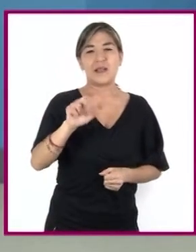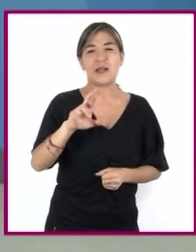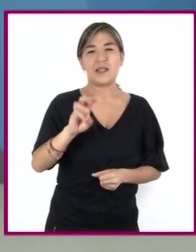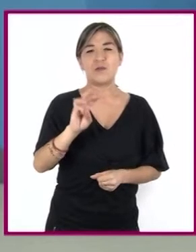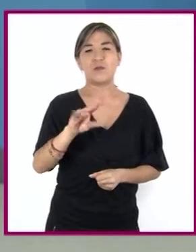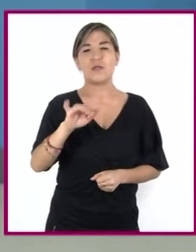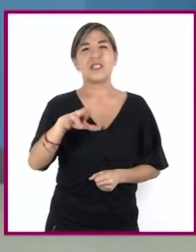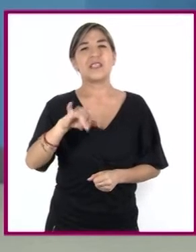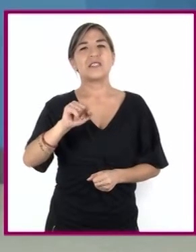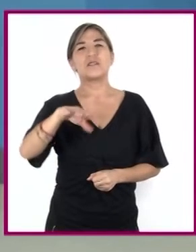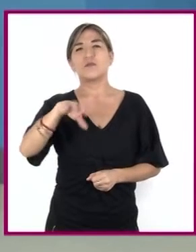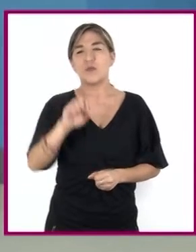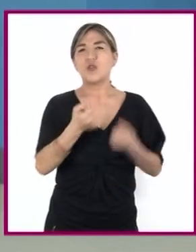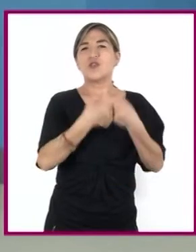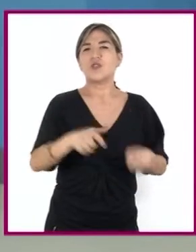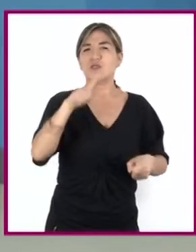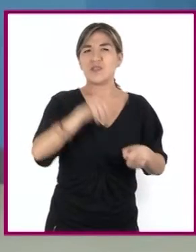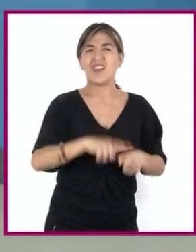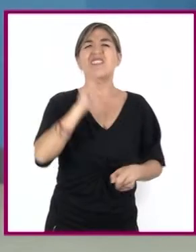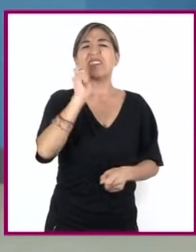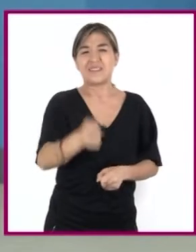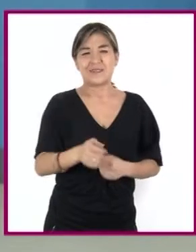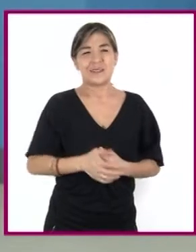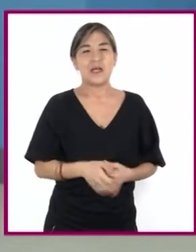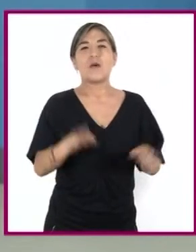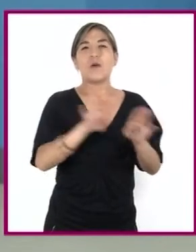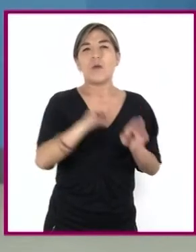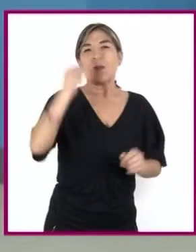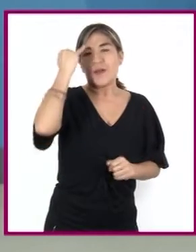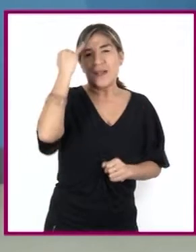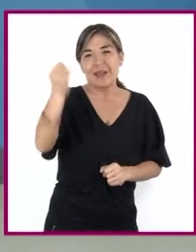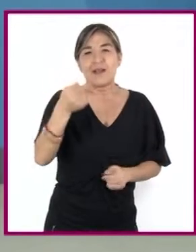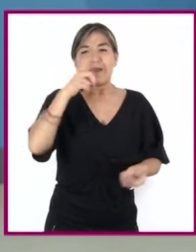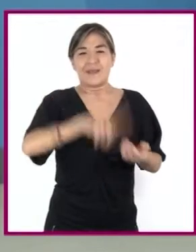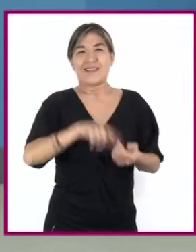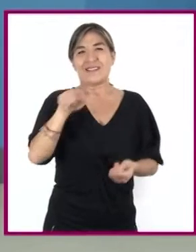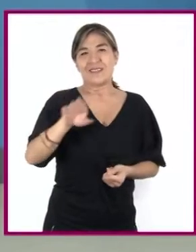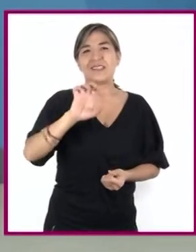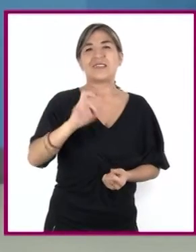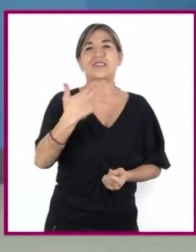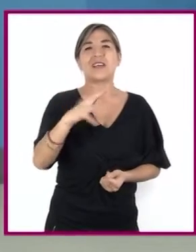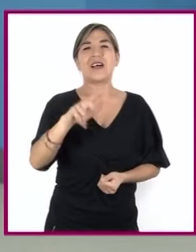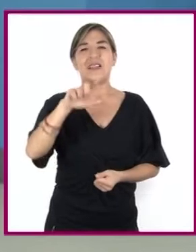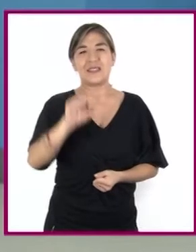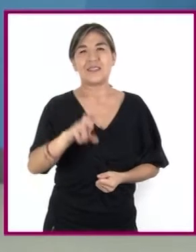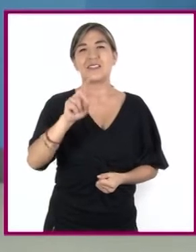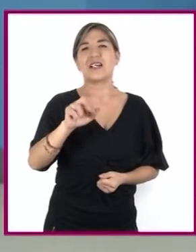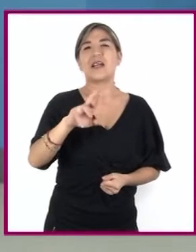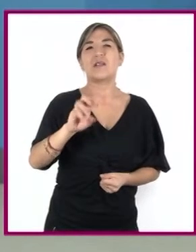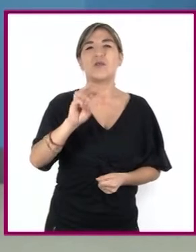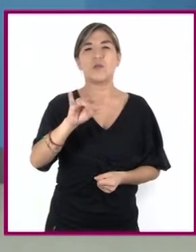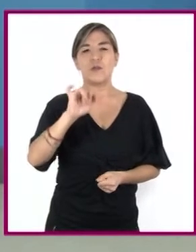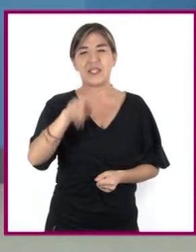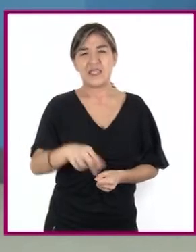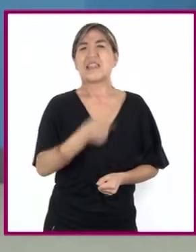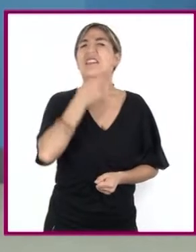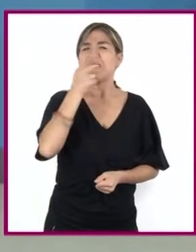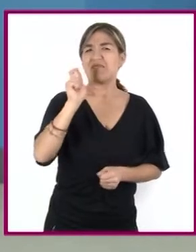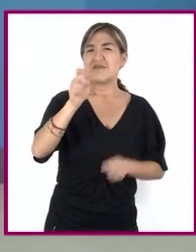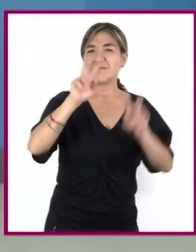social, es decir, la aplicación de las ideas de Charles Darwin, quien afirmó que el ser